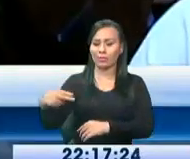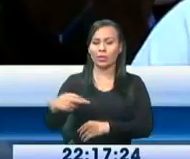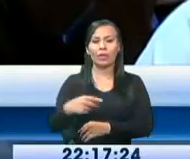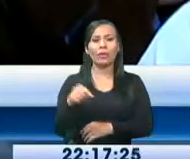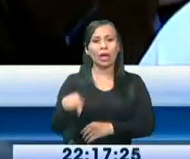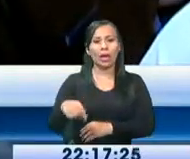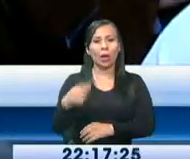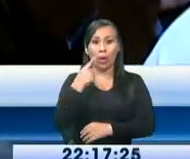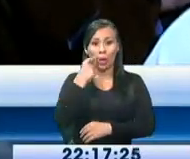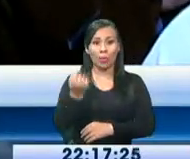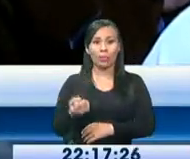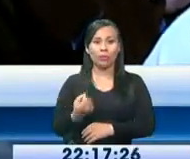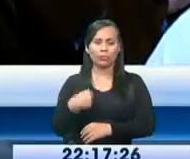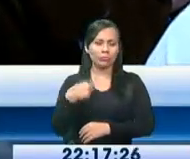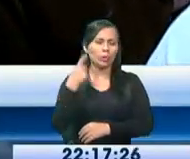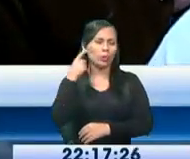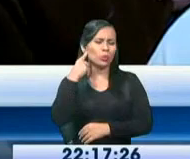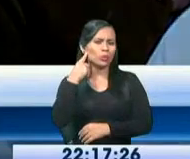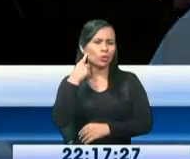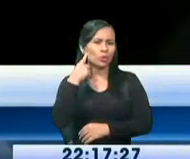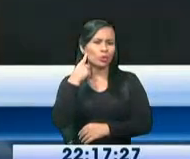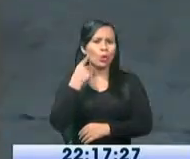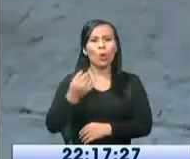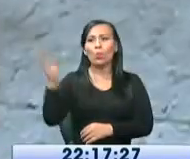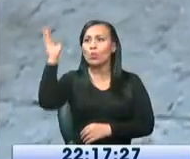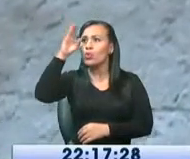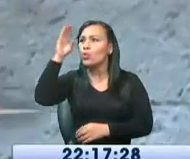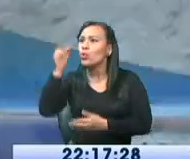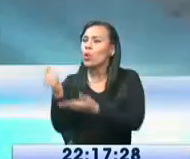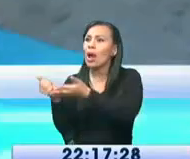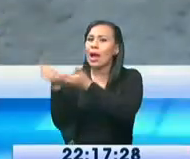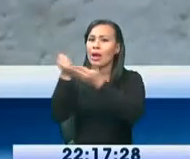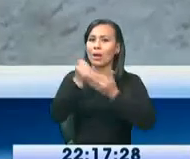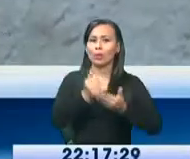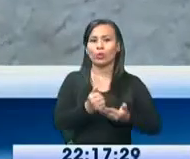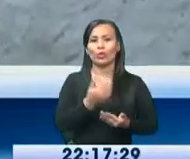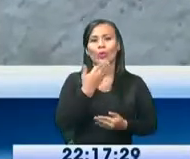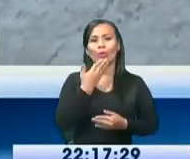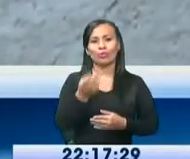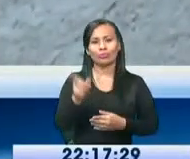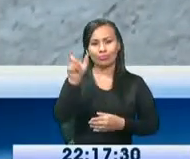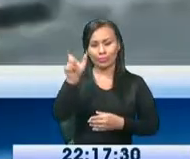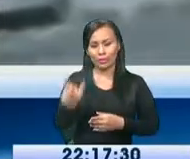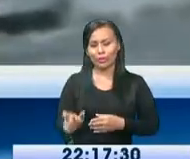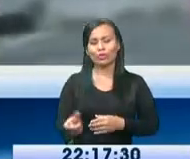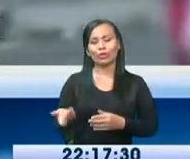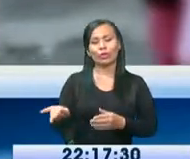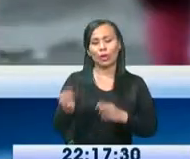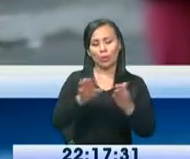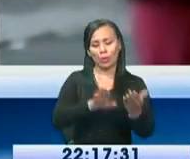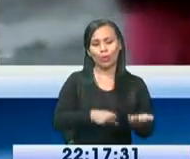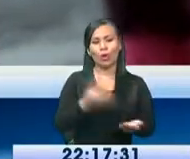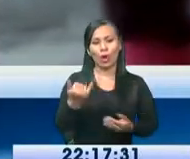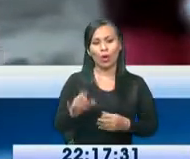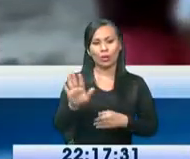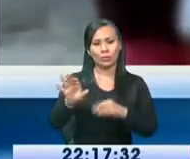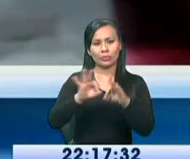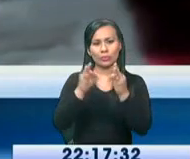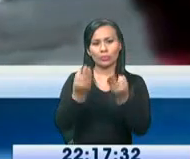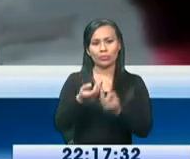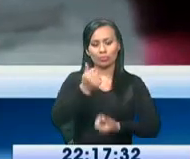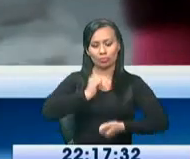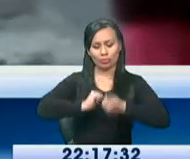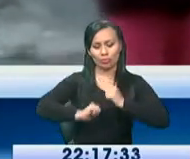personas que estaban ahogándose o muriendo, pidiendo auxilio. Espíritu de solidaridad que lo llevó a la tumba. La familia ahora llora su inesperada